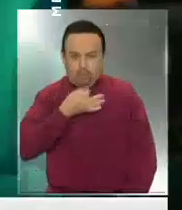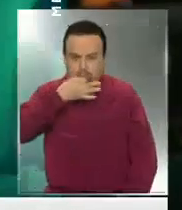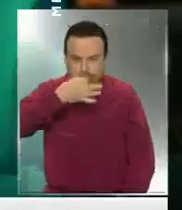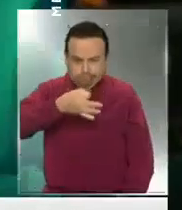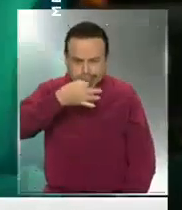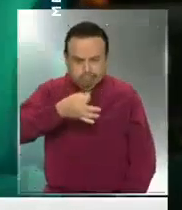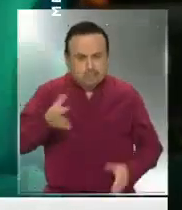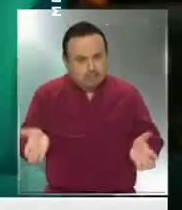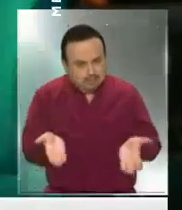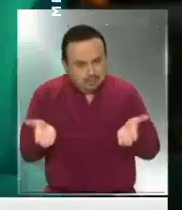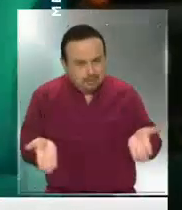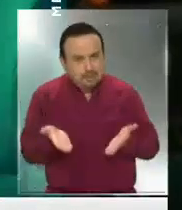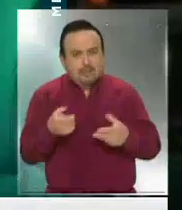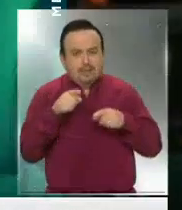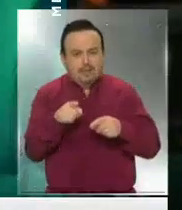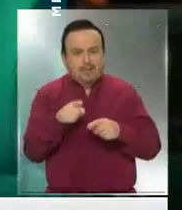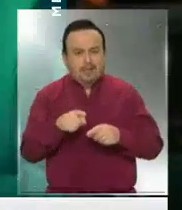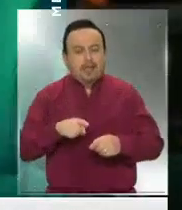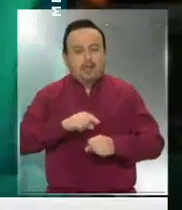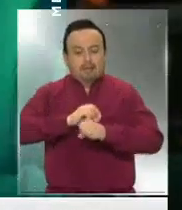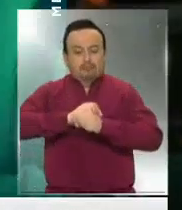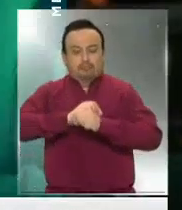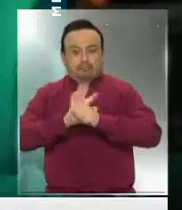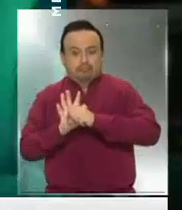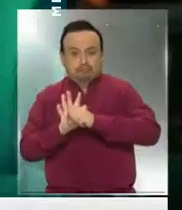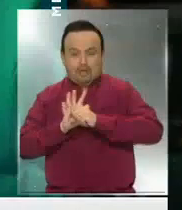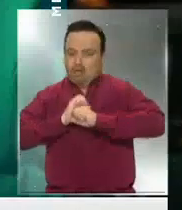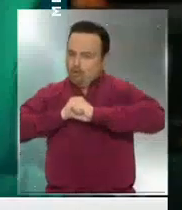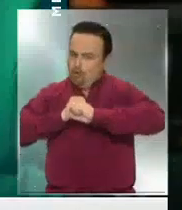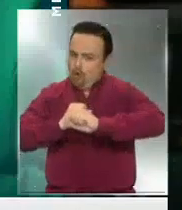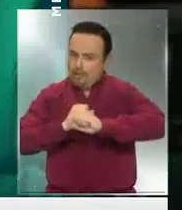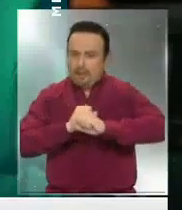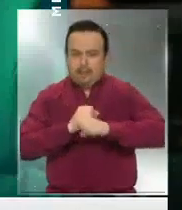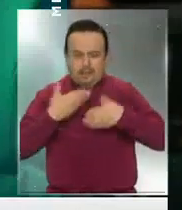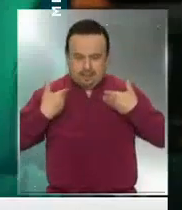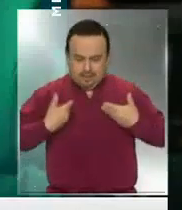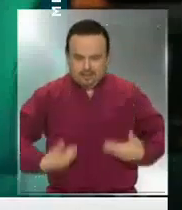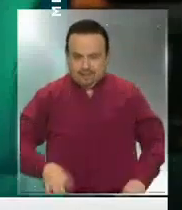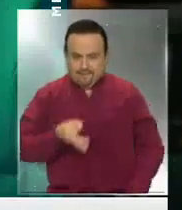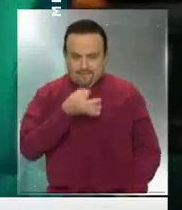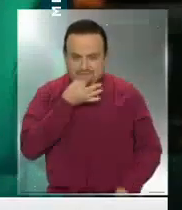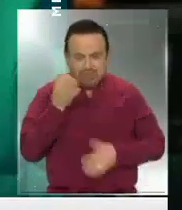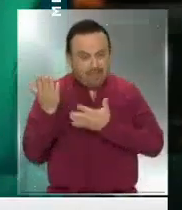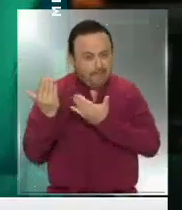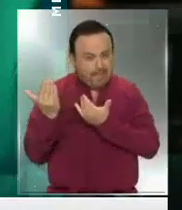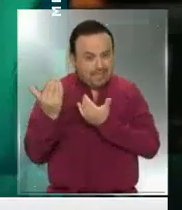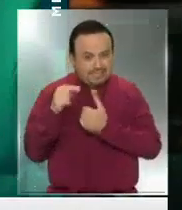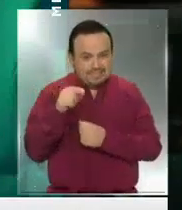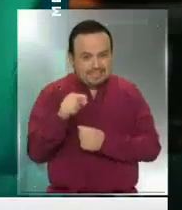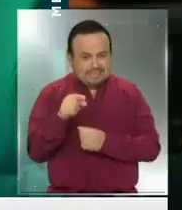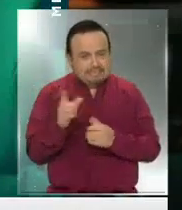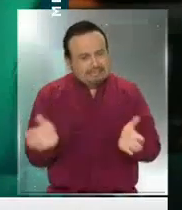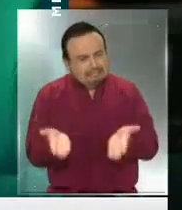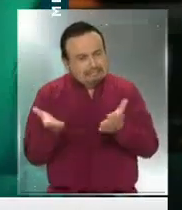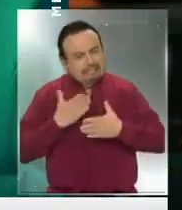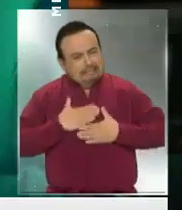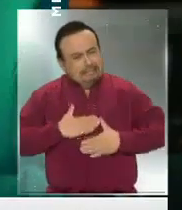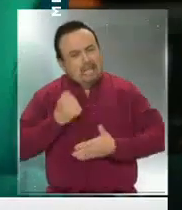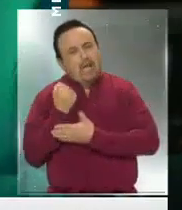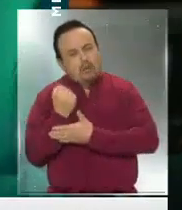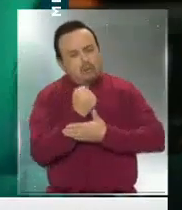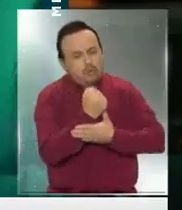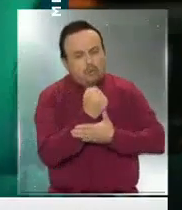a seguir en su lucha en contra del COVID-19. La monarca, vestida de verde esperanza, instó a la tranquilidad, solidaridad